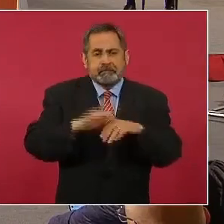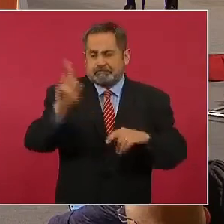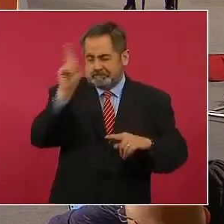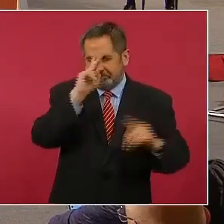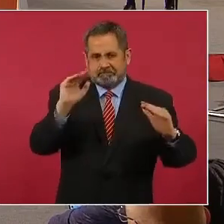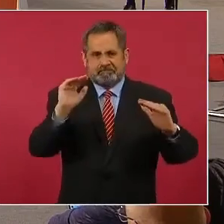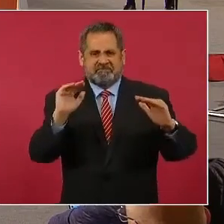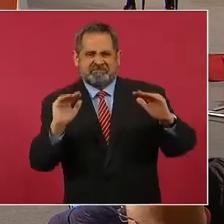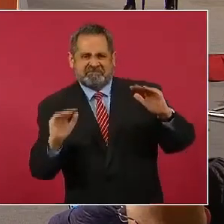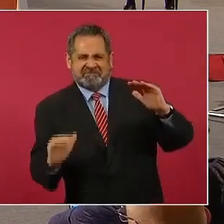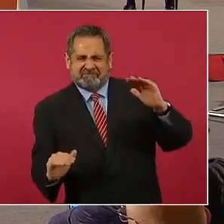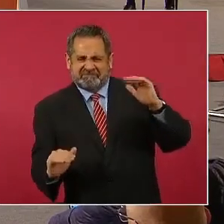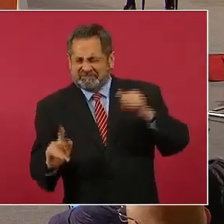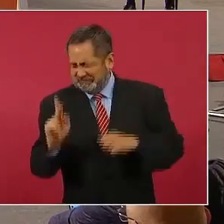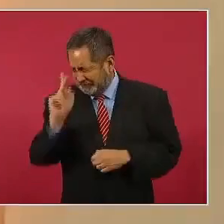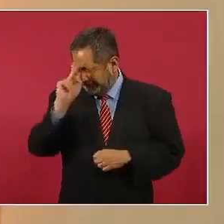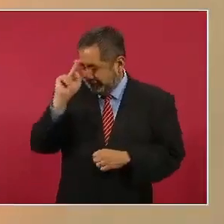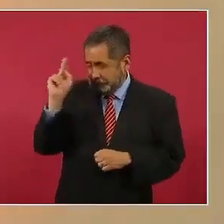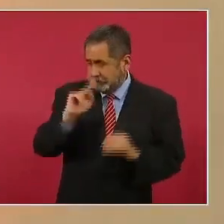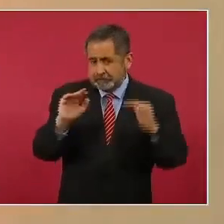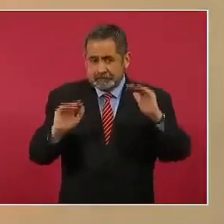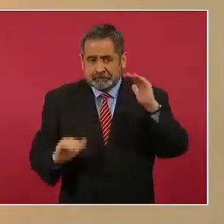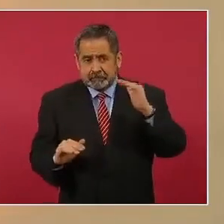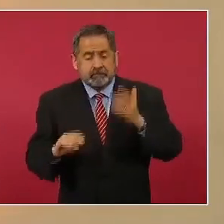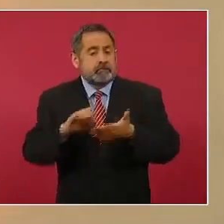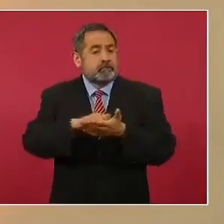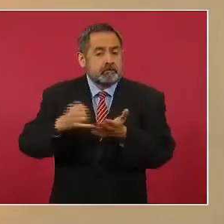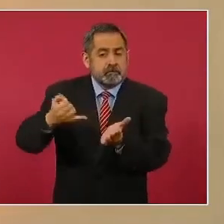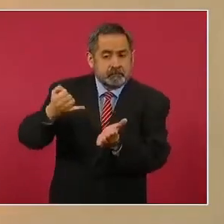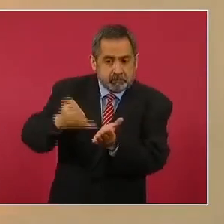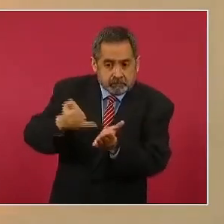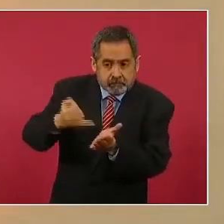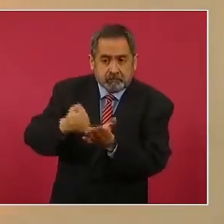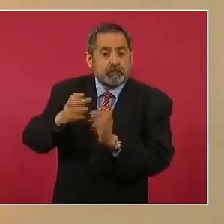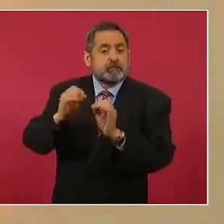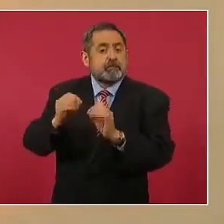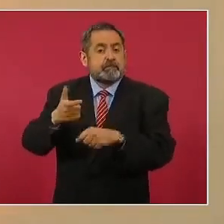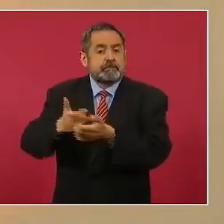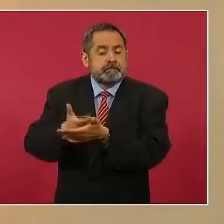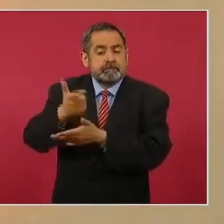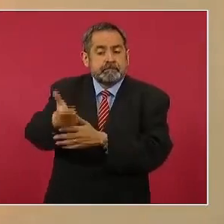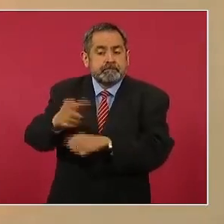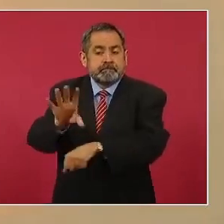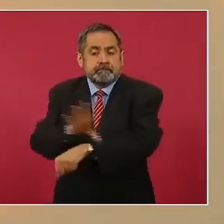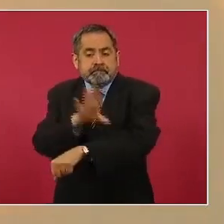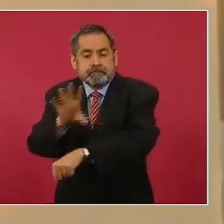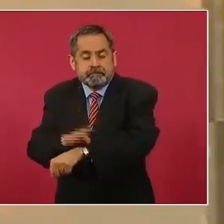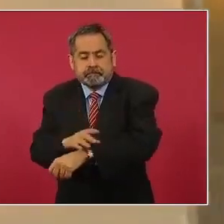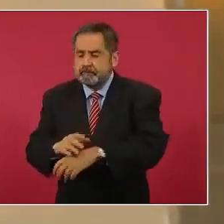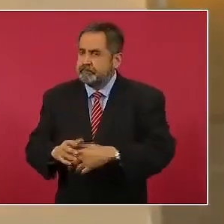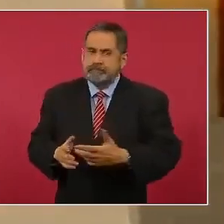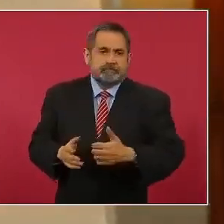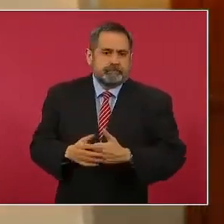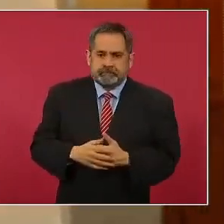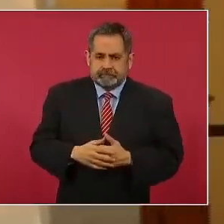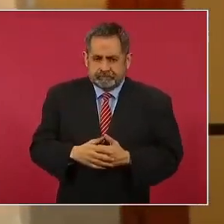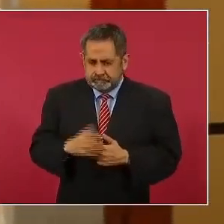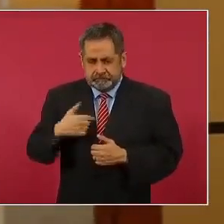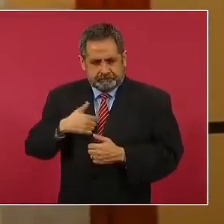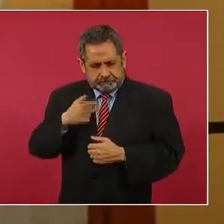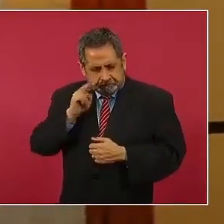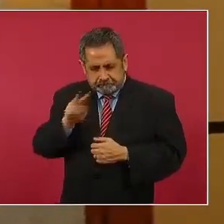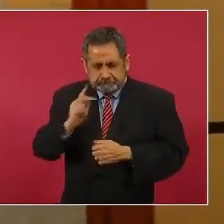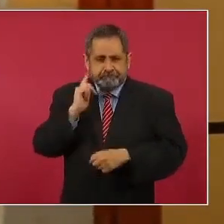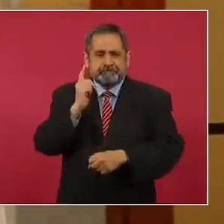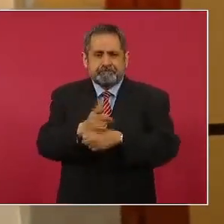desigualdades, dando lugar, como en el caso de los impuestos y las tarifas eléctricas, a un sistema que nosotros hemos